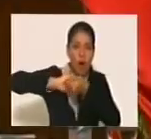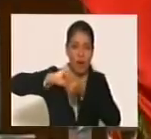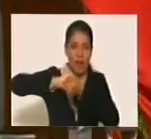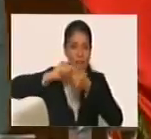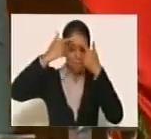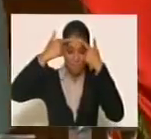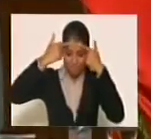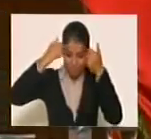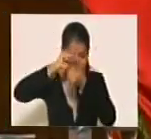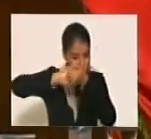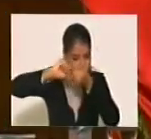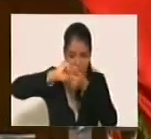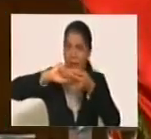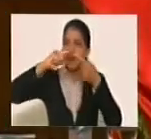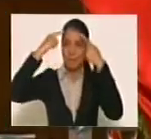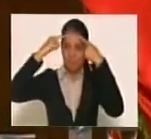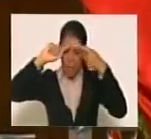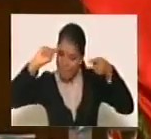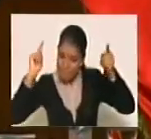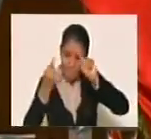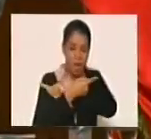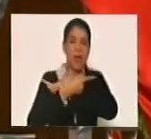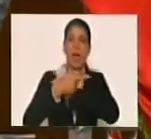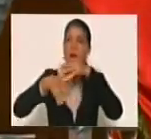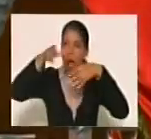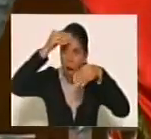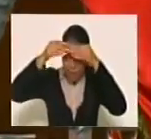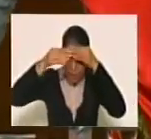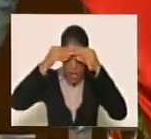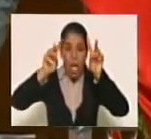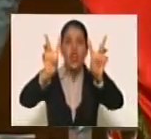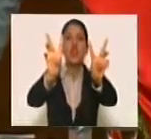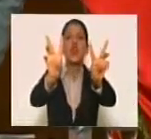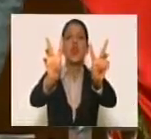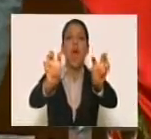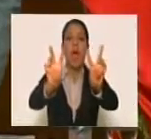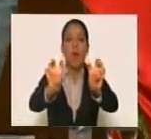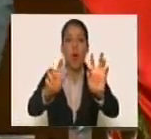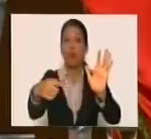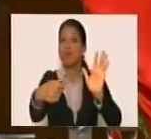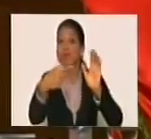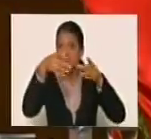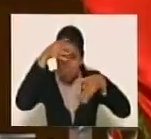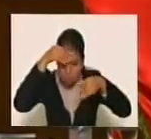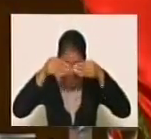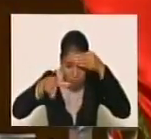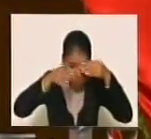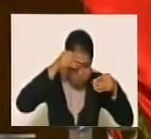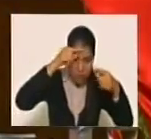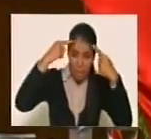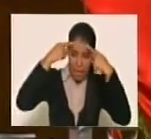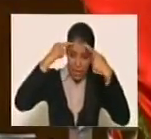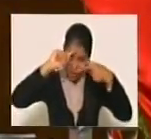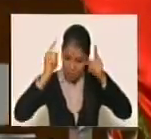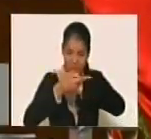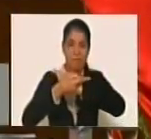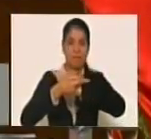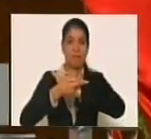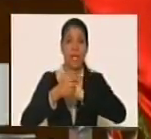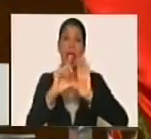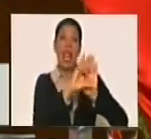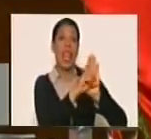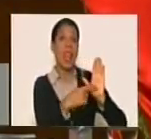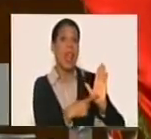formación y aprender cosas nuevas. De manera que esta ley debe estar acompañada de todo